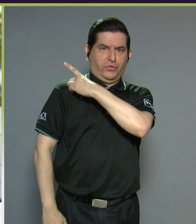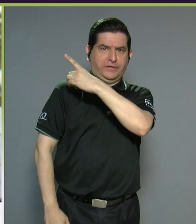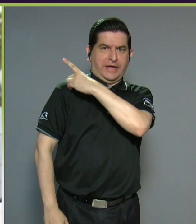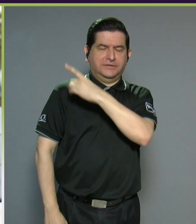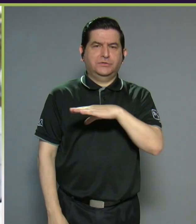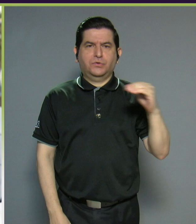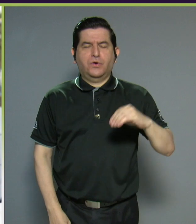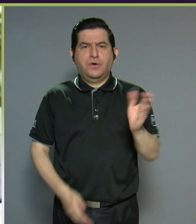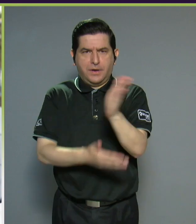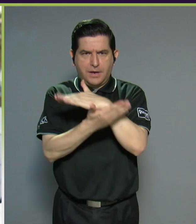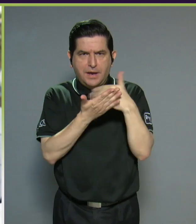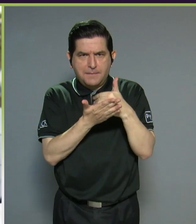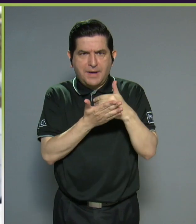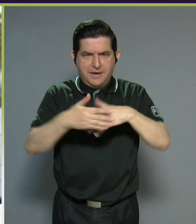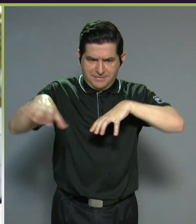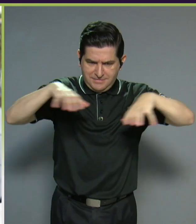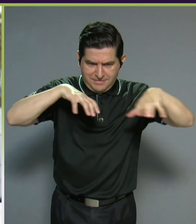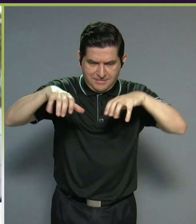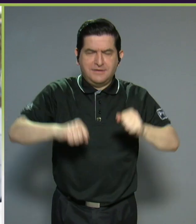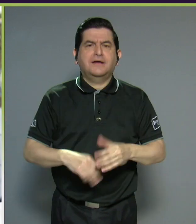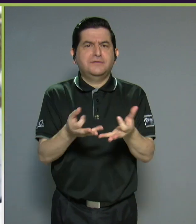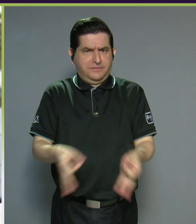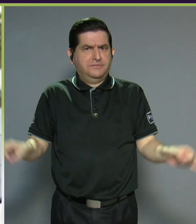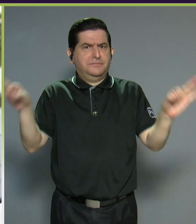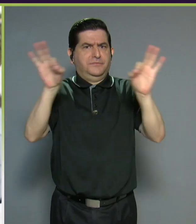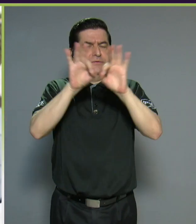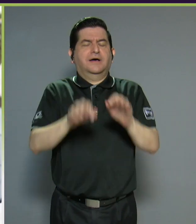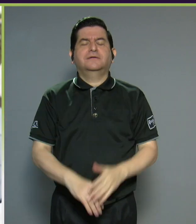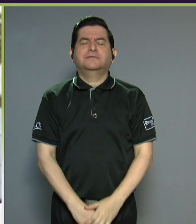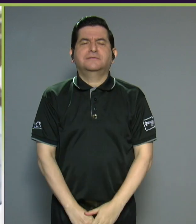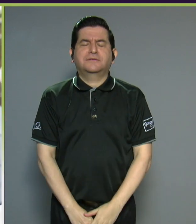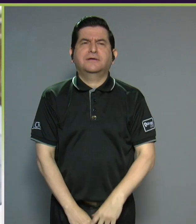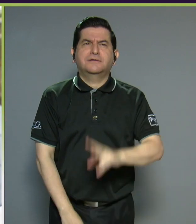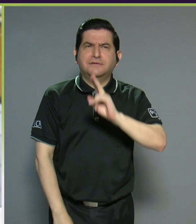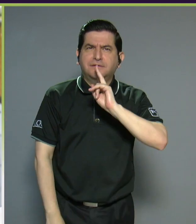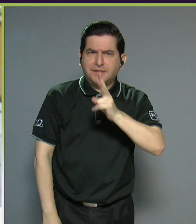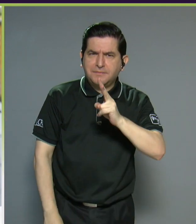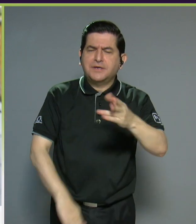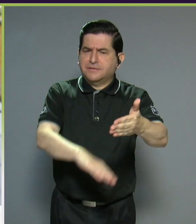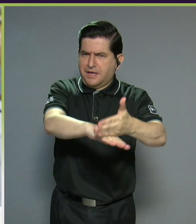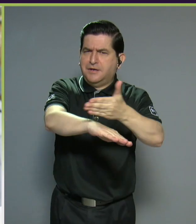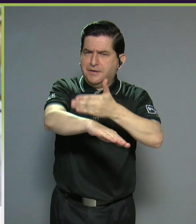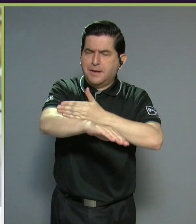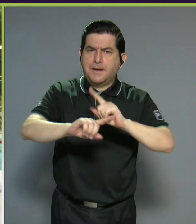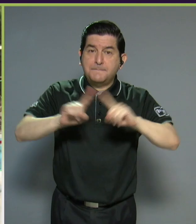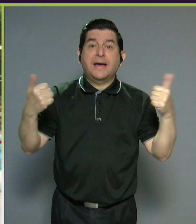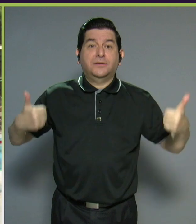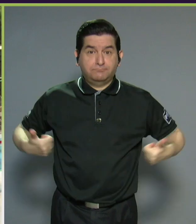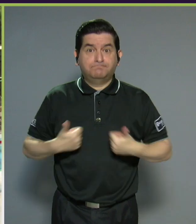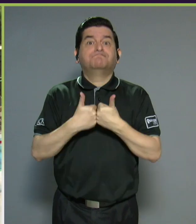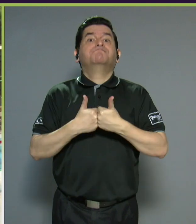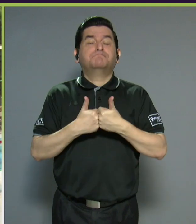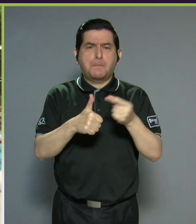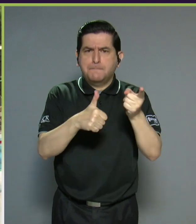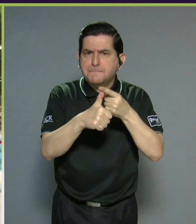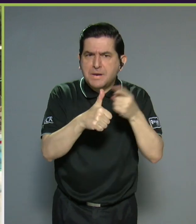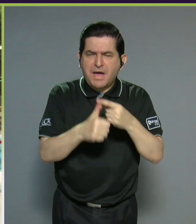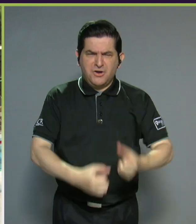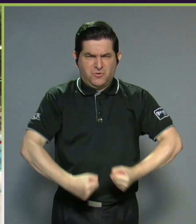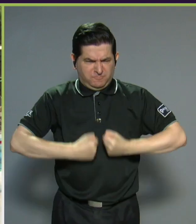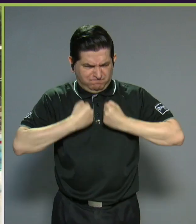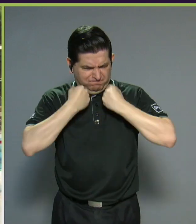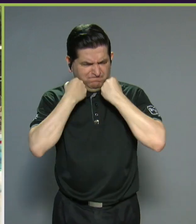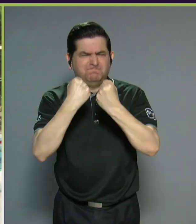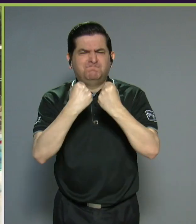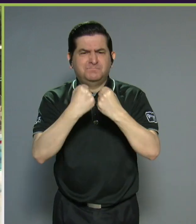y como parte de este gran evento. Y definitivamente, pues un avance, pero también un gran reto. Primero, por fortalecer